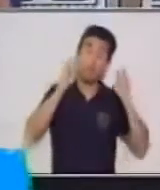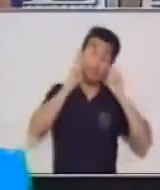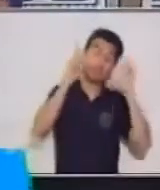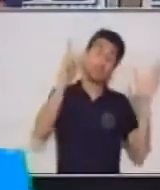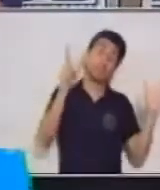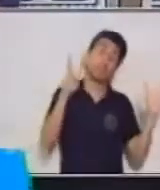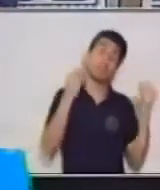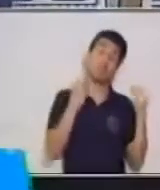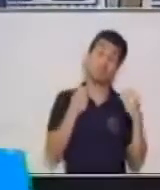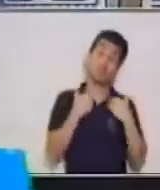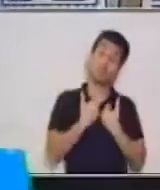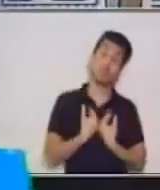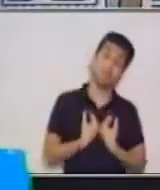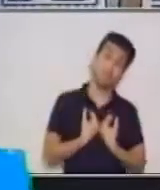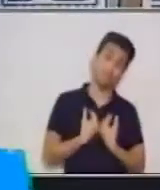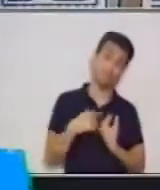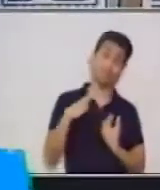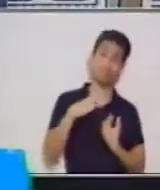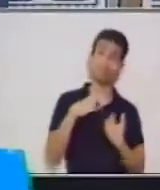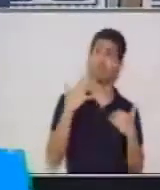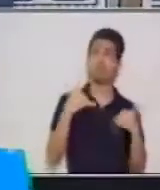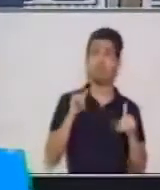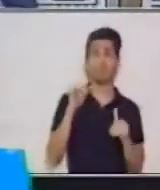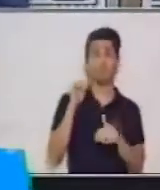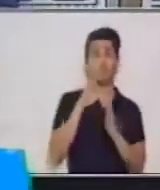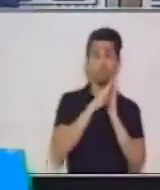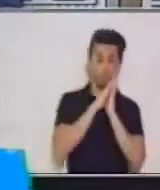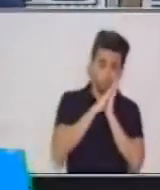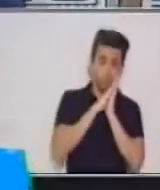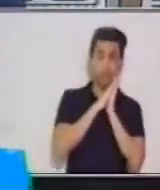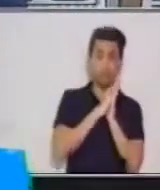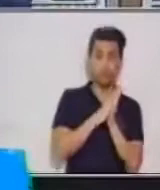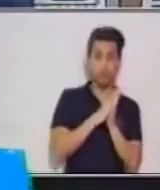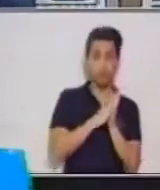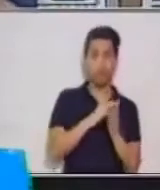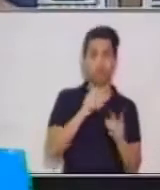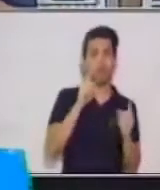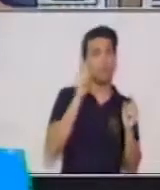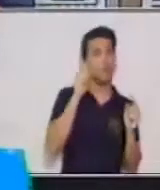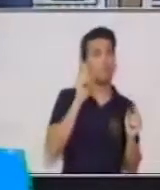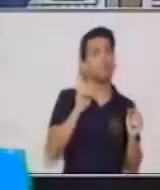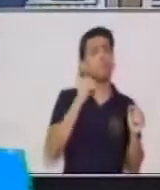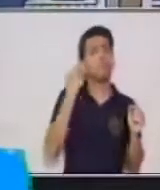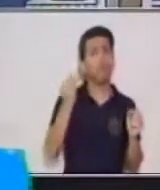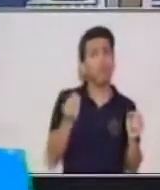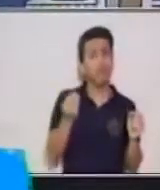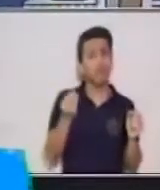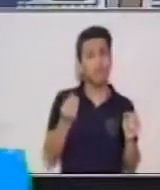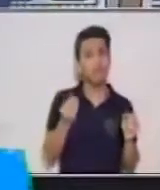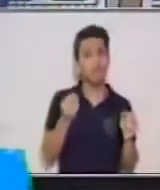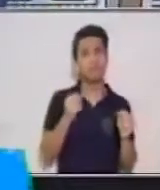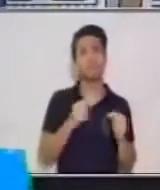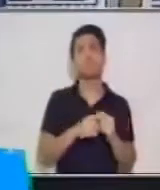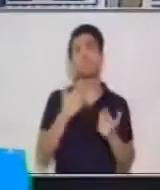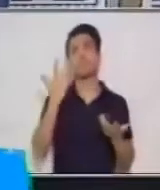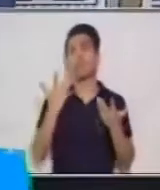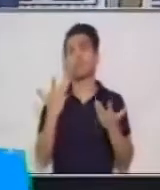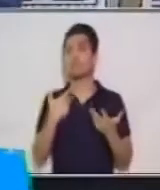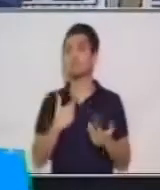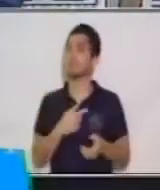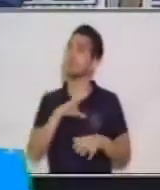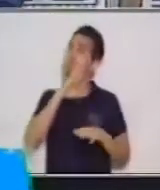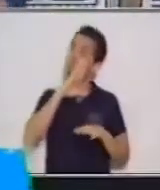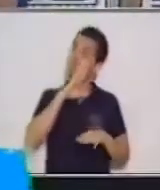Me acosté tarde y no dormí bien. O la siguiente causa, mamá me pidió que me bañara. El